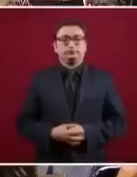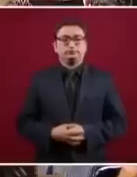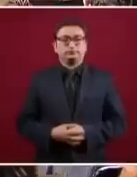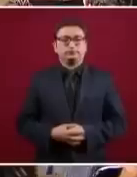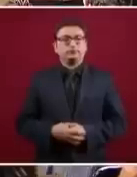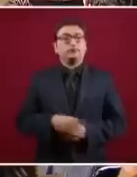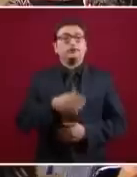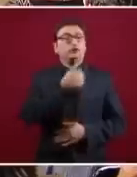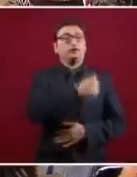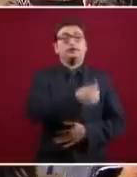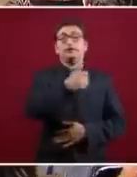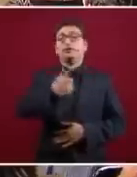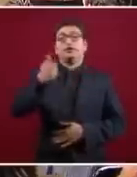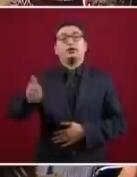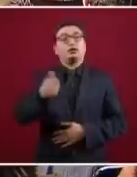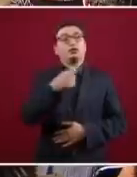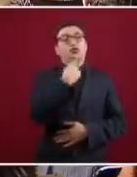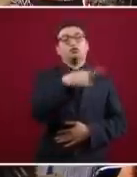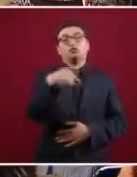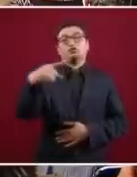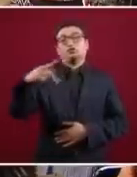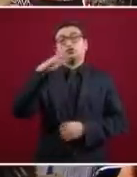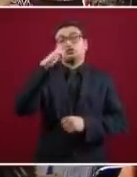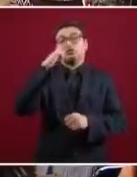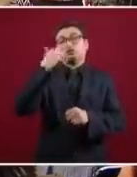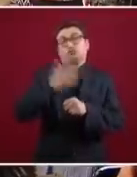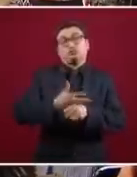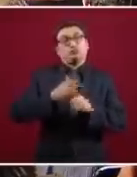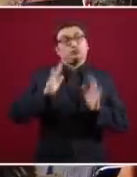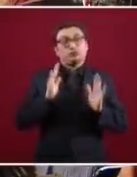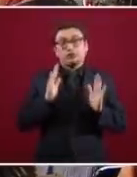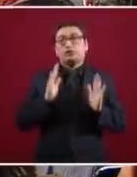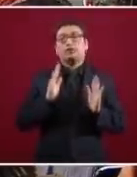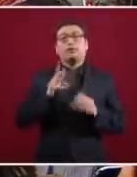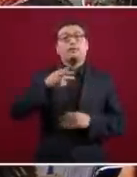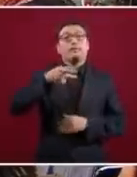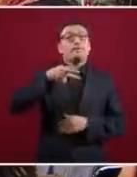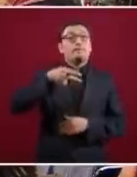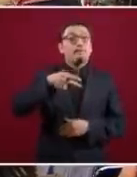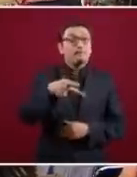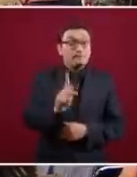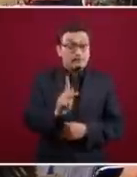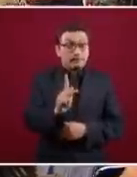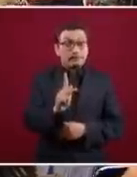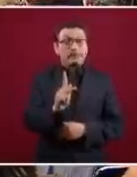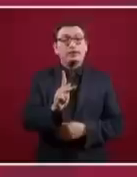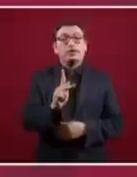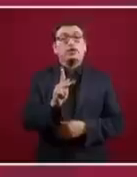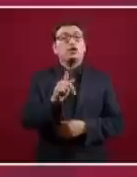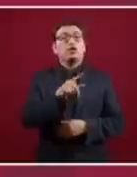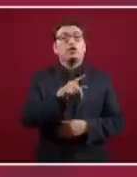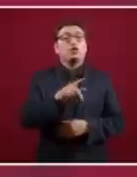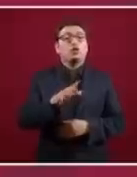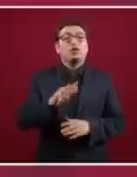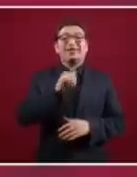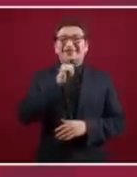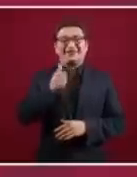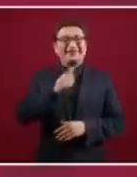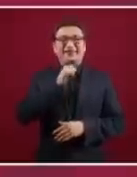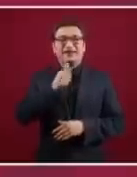y que cada quien asuma su responsabilidad pero nada de que